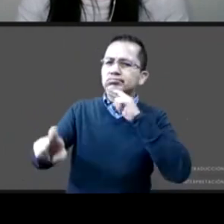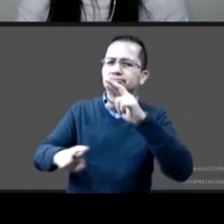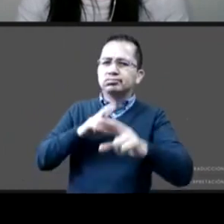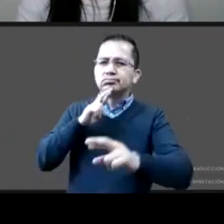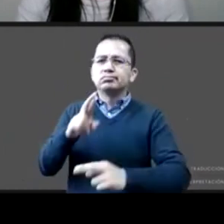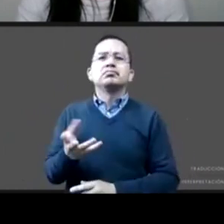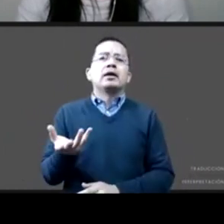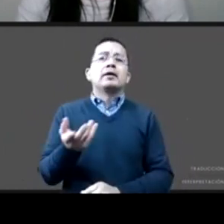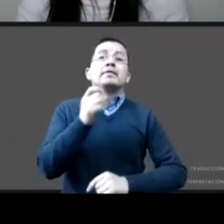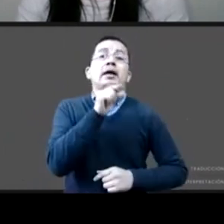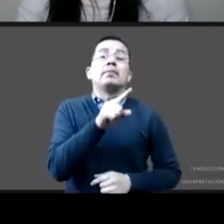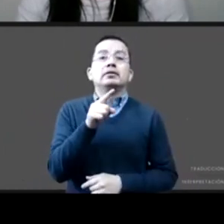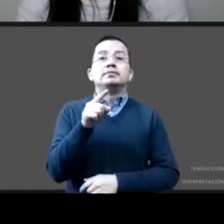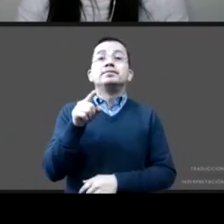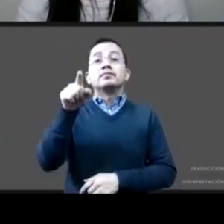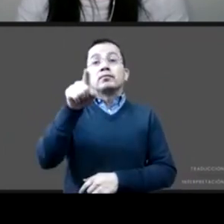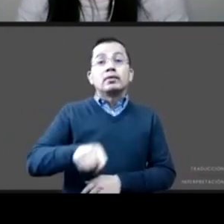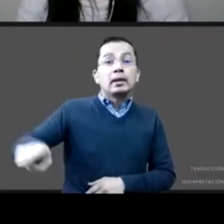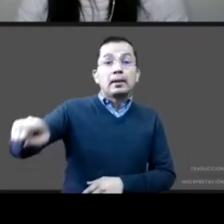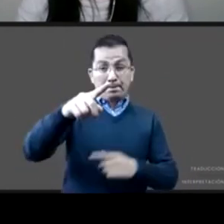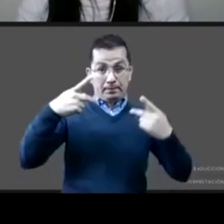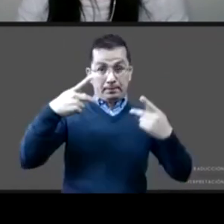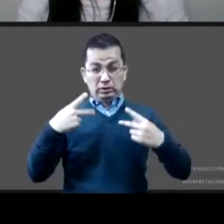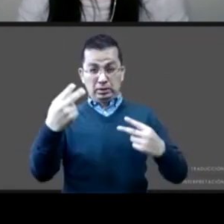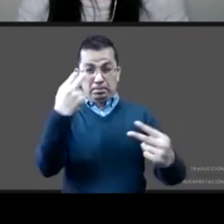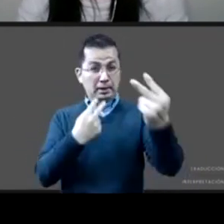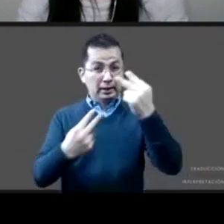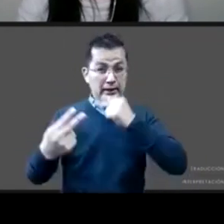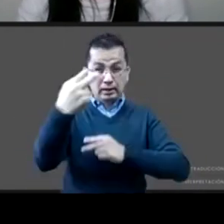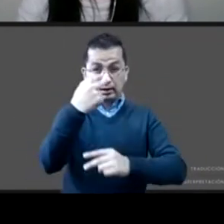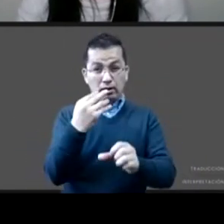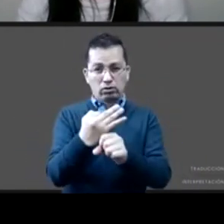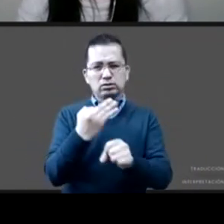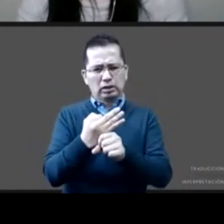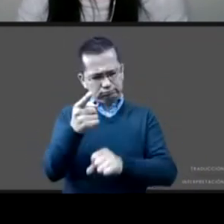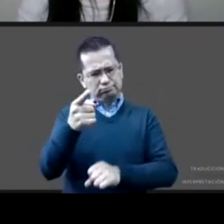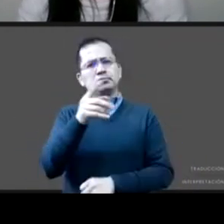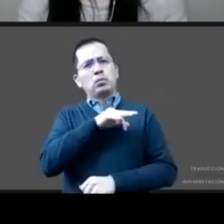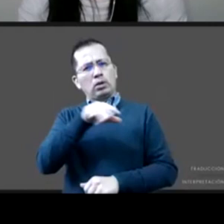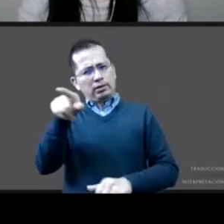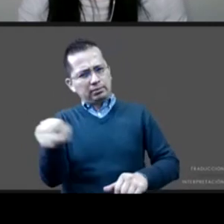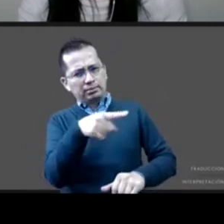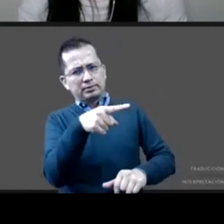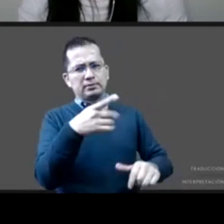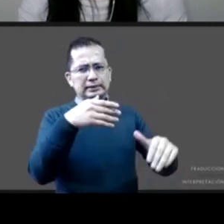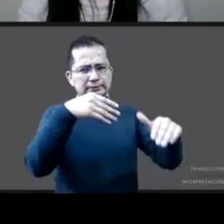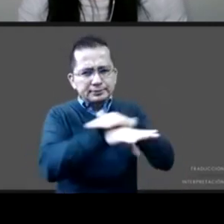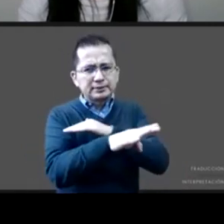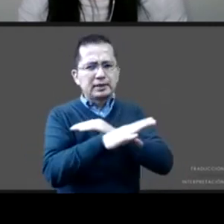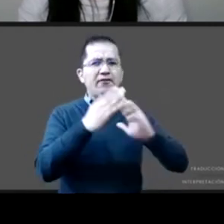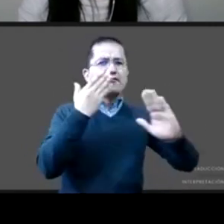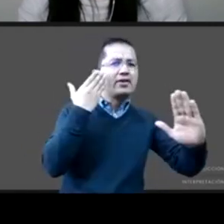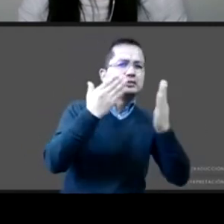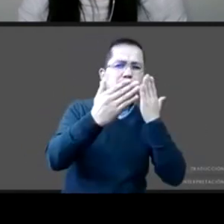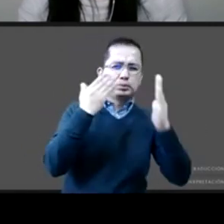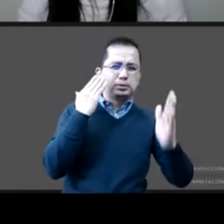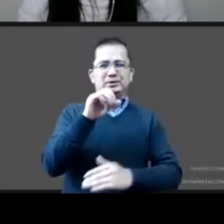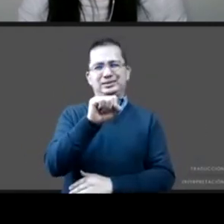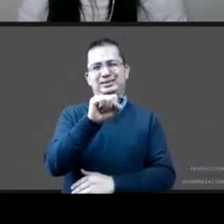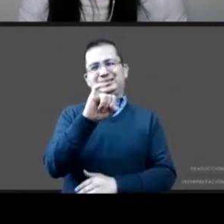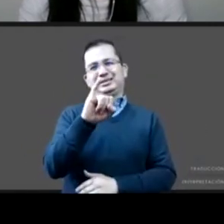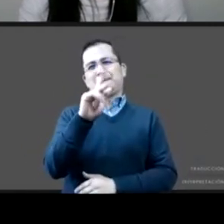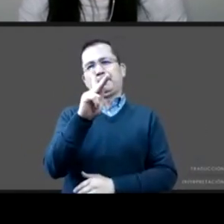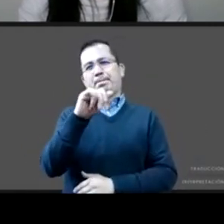también a las personas que han estado siguiendo que puedan visitar ahí el perfil de Facebook del Sistema Nacional de Protección